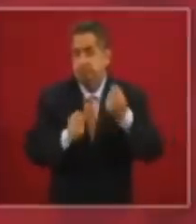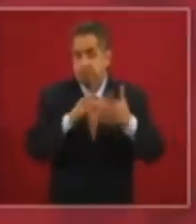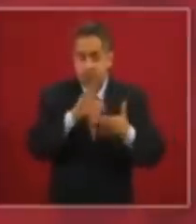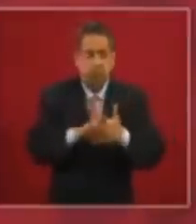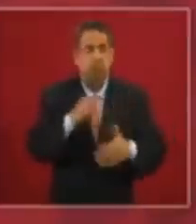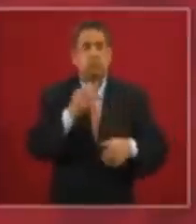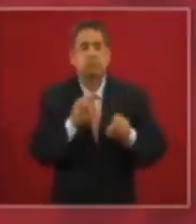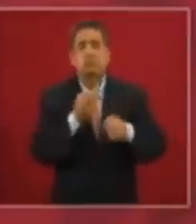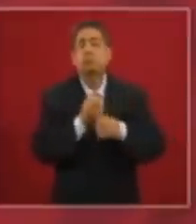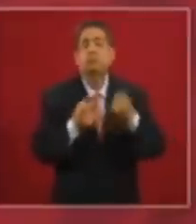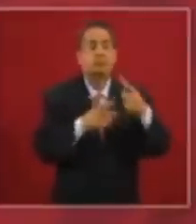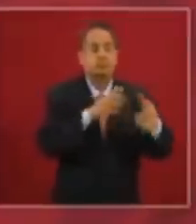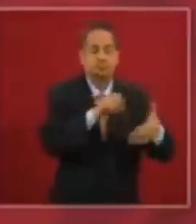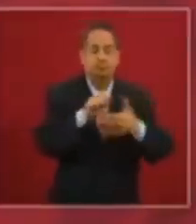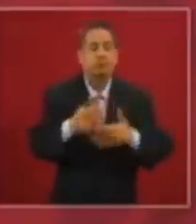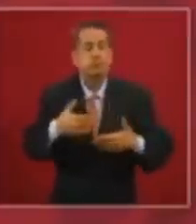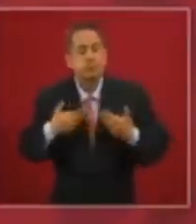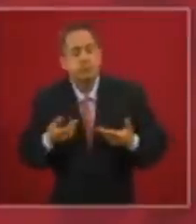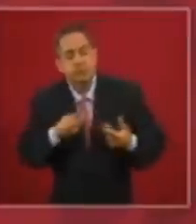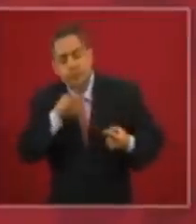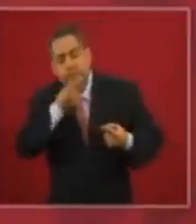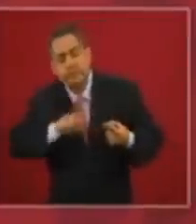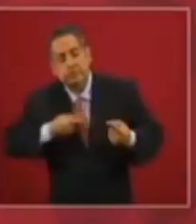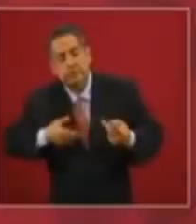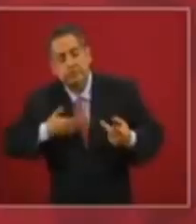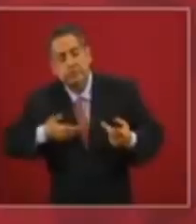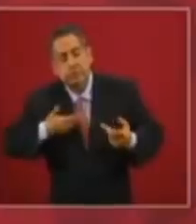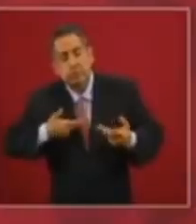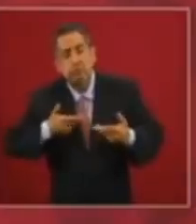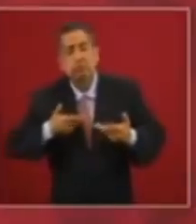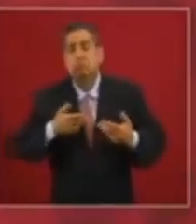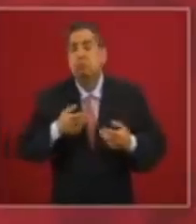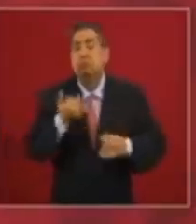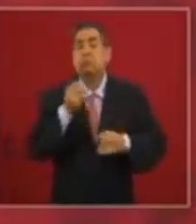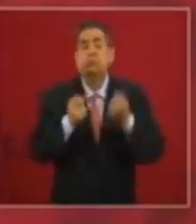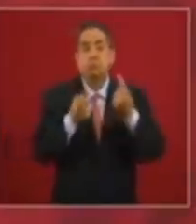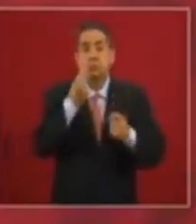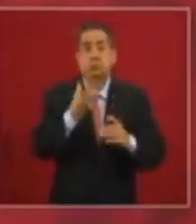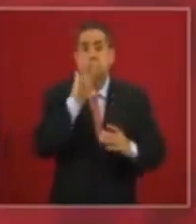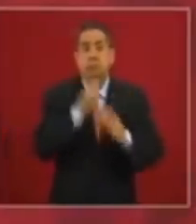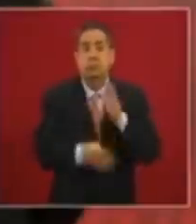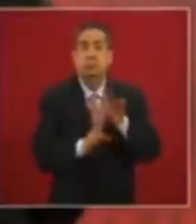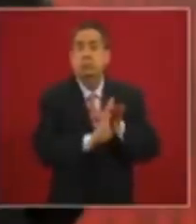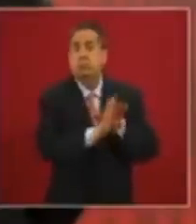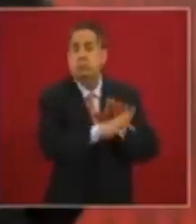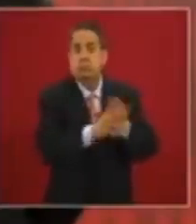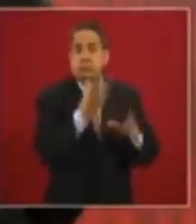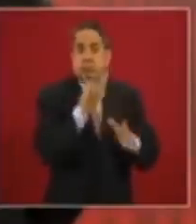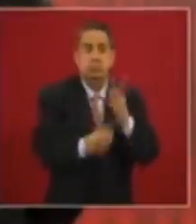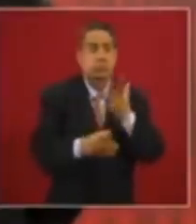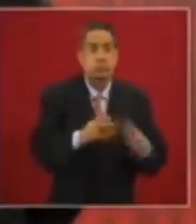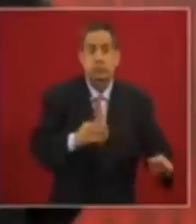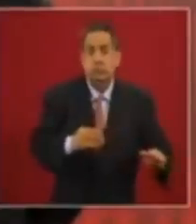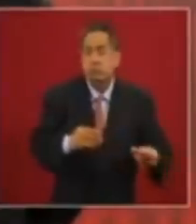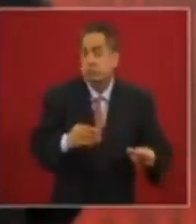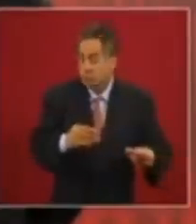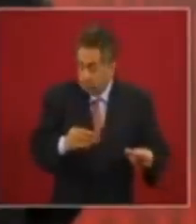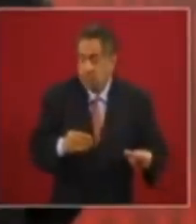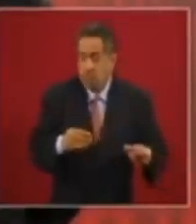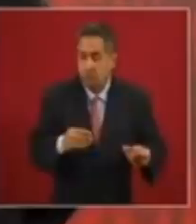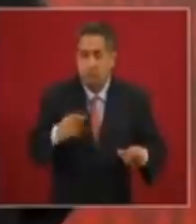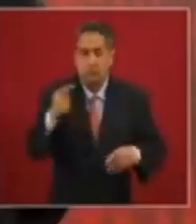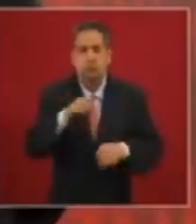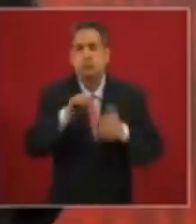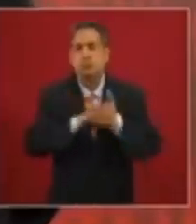están declarando y hay prófugos. Es el caso